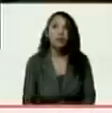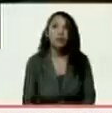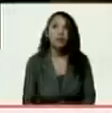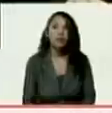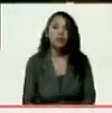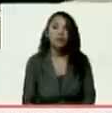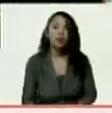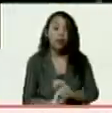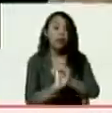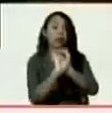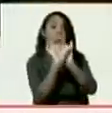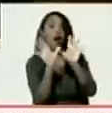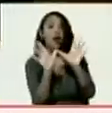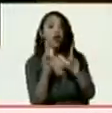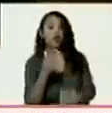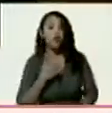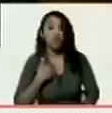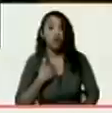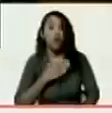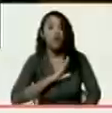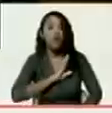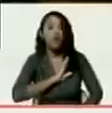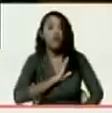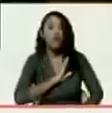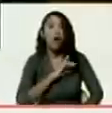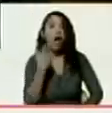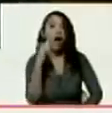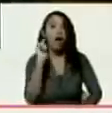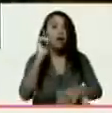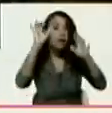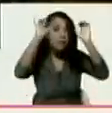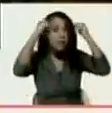Ah, claro, nosotros tenemos varios milicianos